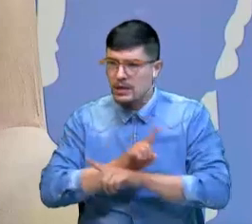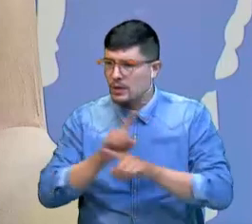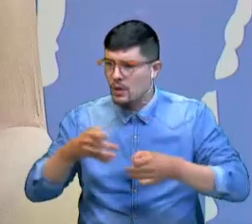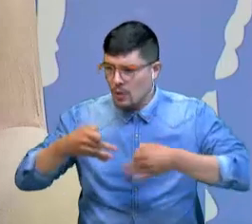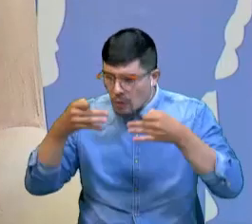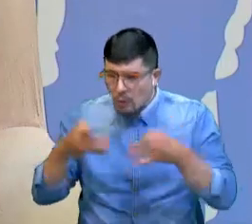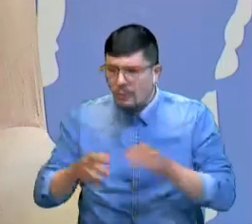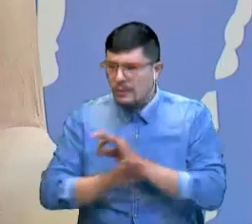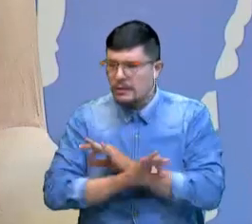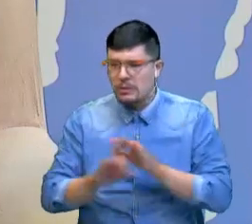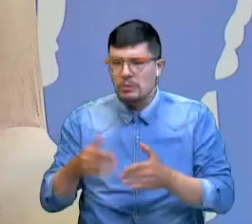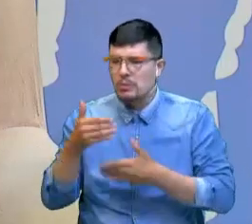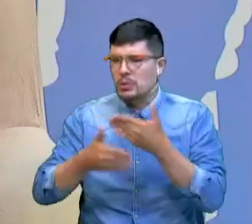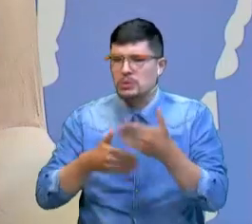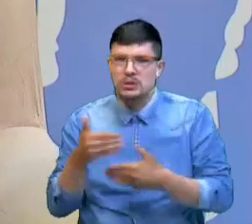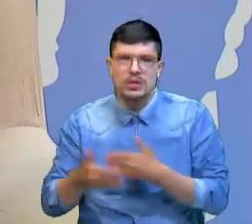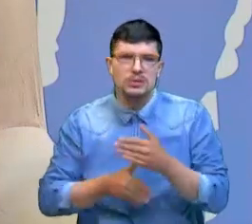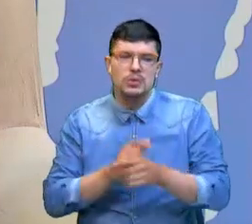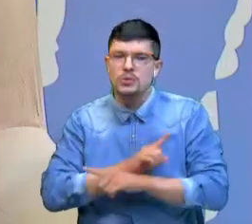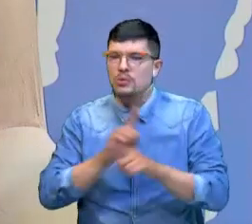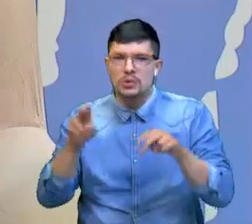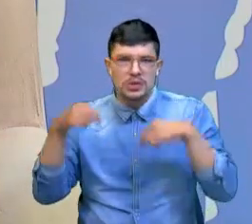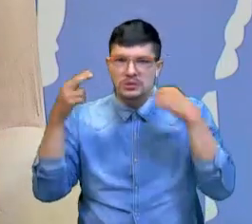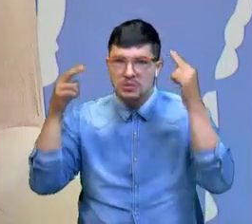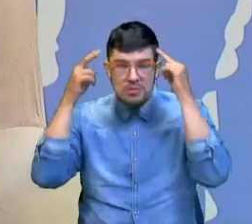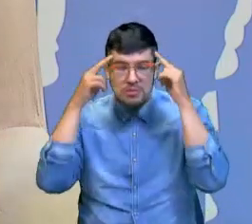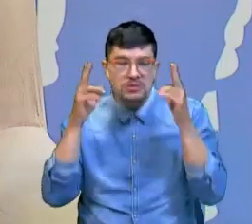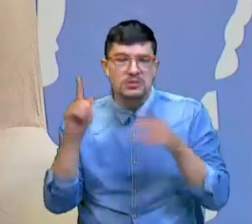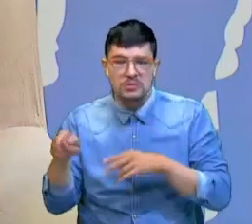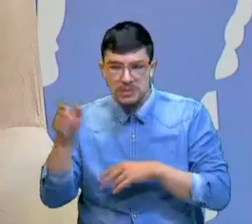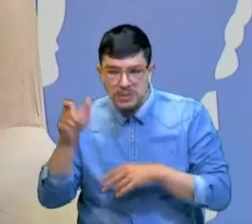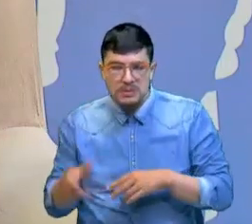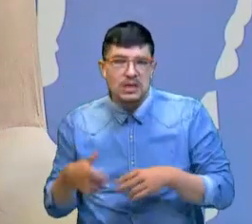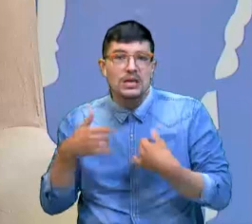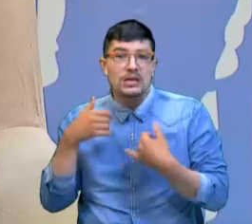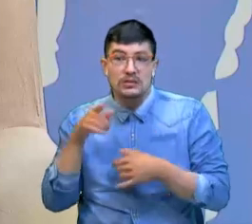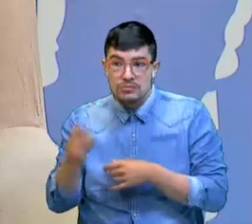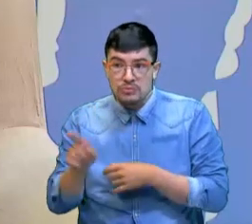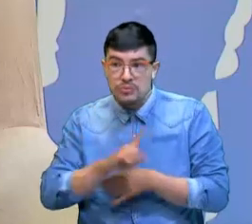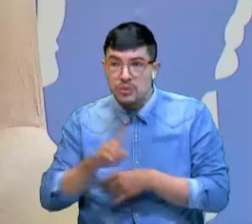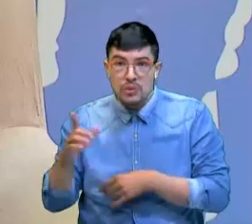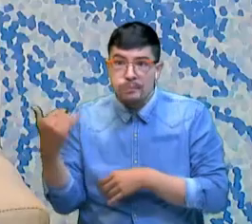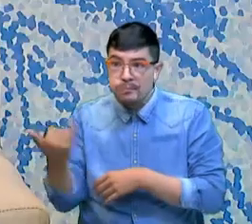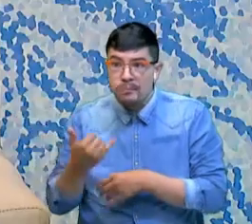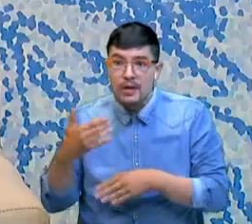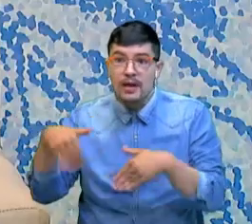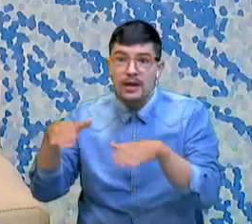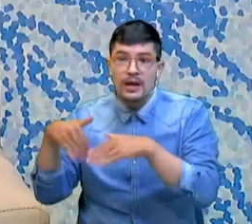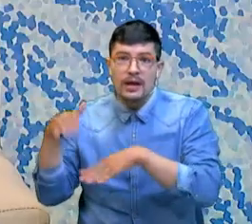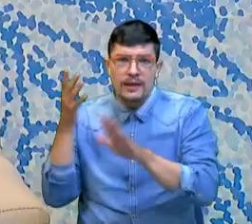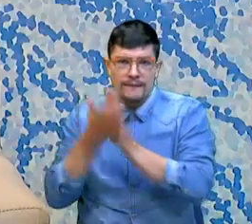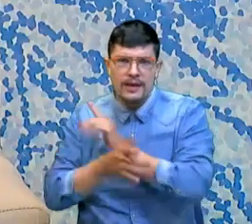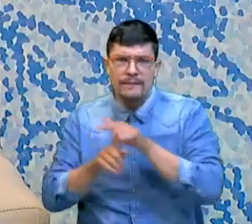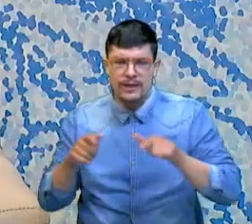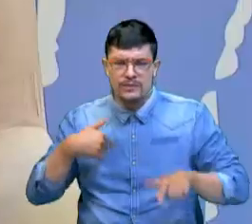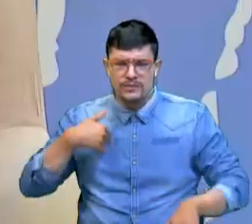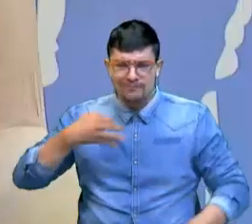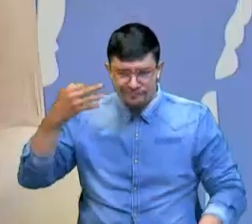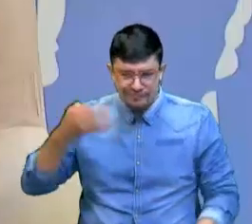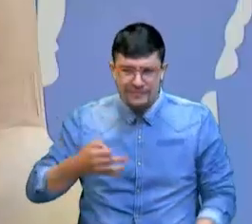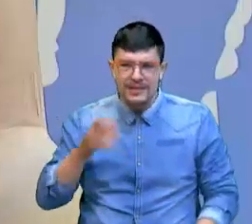debido proceso, no hay desconocimiento, porque sin que esté ahí la información, pero estoy casi seguro de